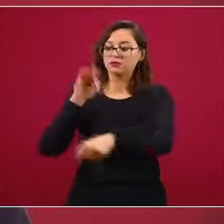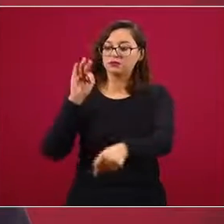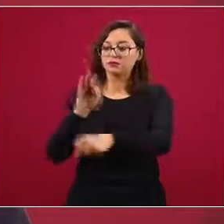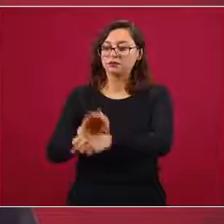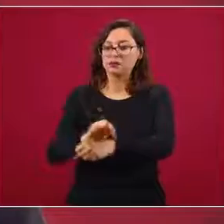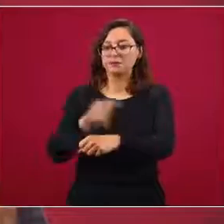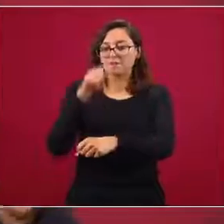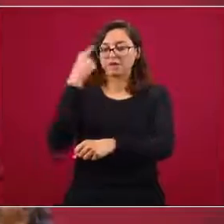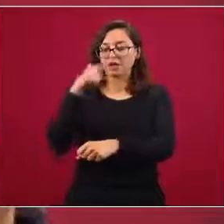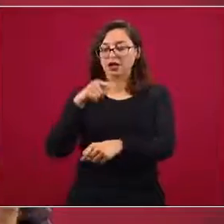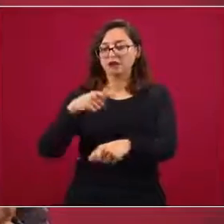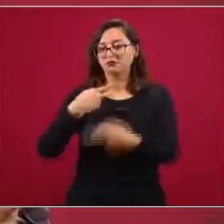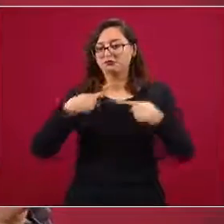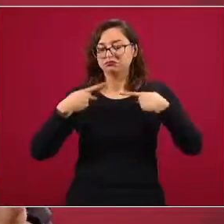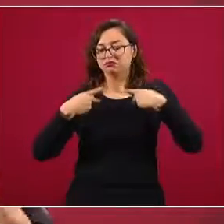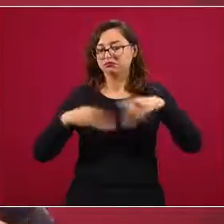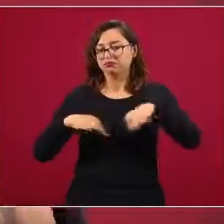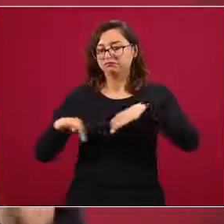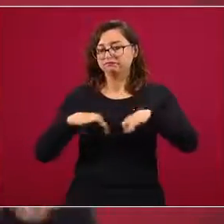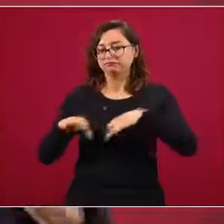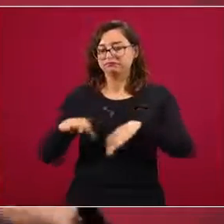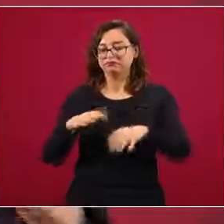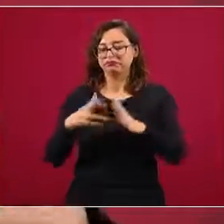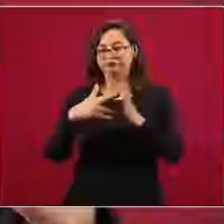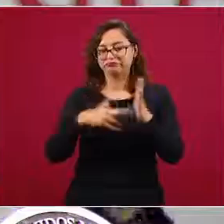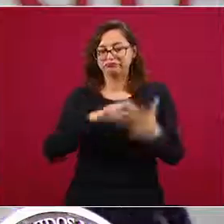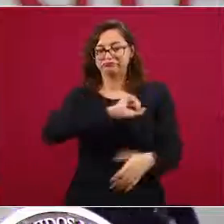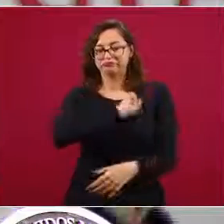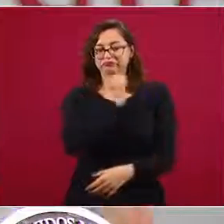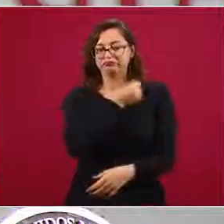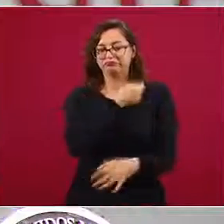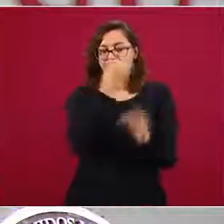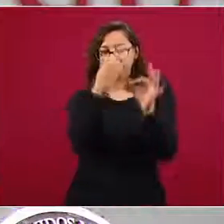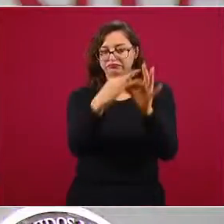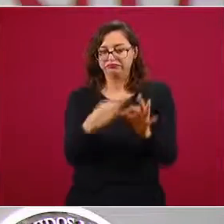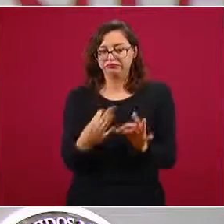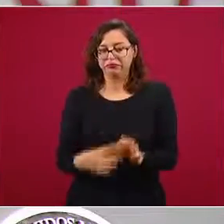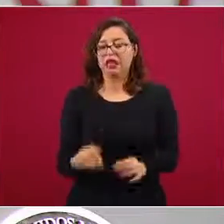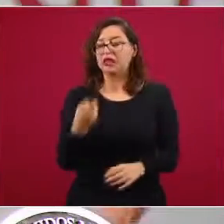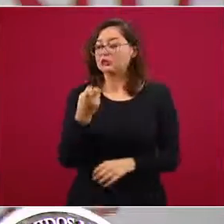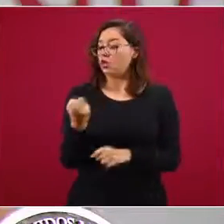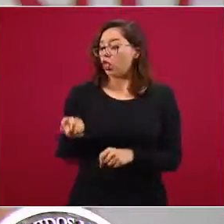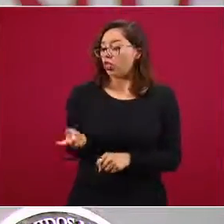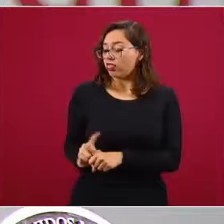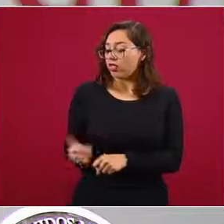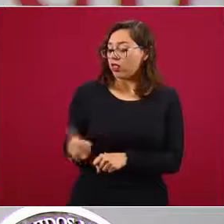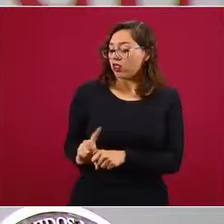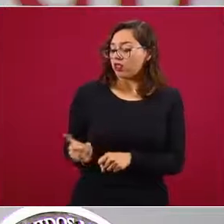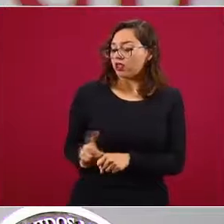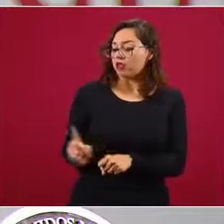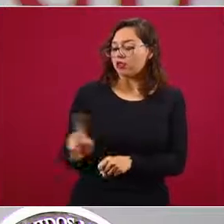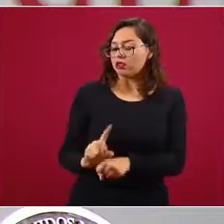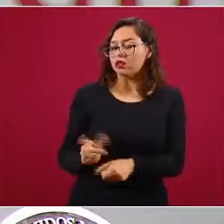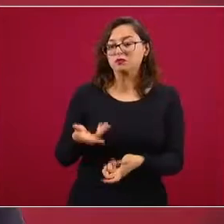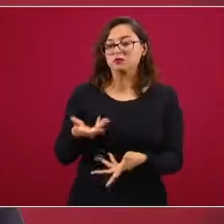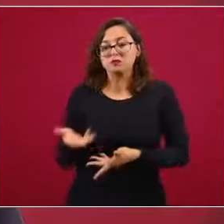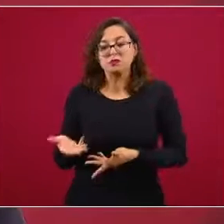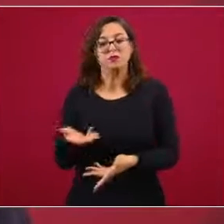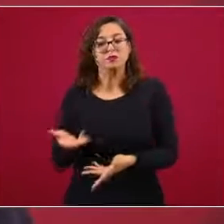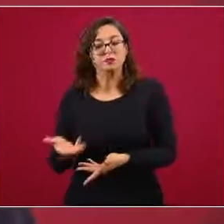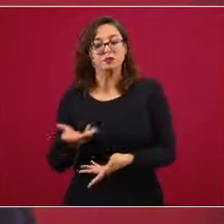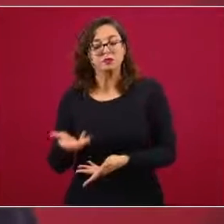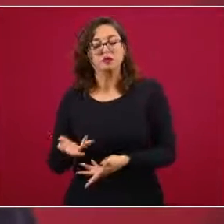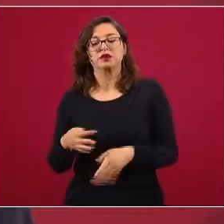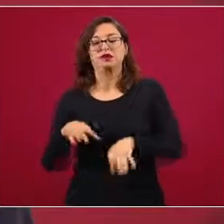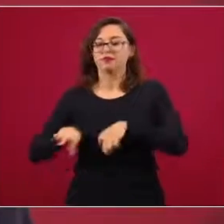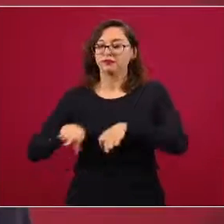sanitaria. Entonces, estos balances se van afinando prácticamente todos los días con un trabajo de colaboración, pero reiteramos